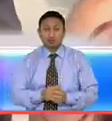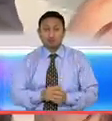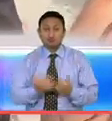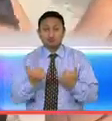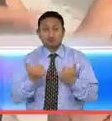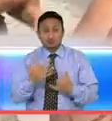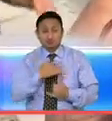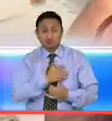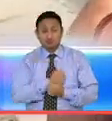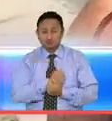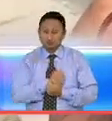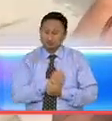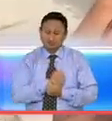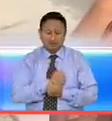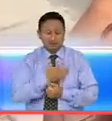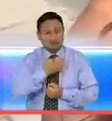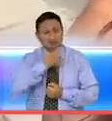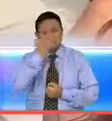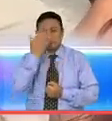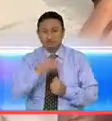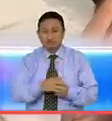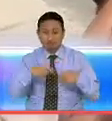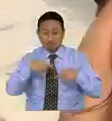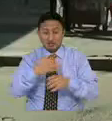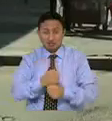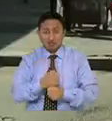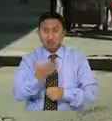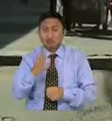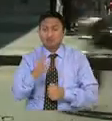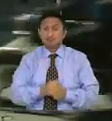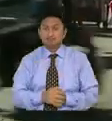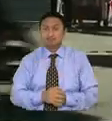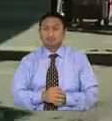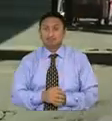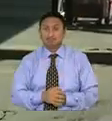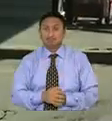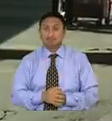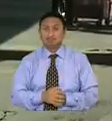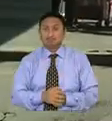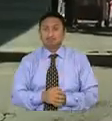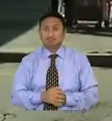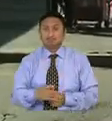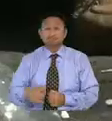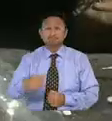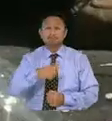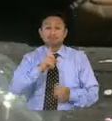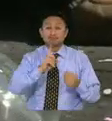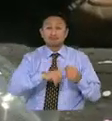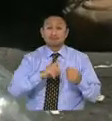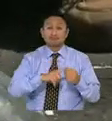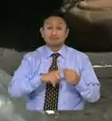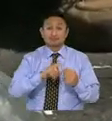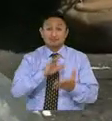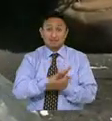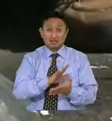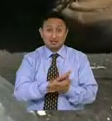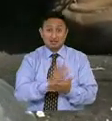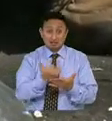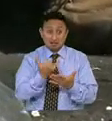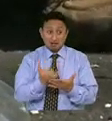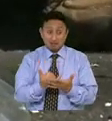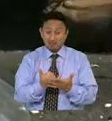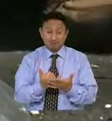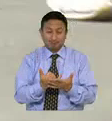más pena nos da, indignación, porque aquí no hay seguridad. Al parecer, la tranquila ciudad franciscana de Quito se enfrenta a una ola de